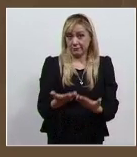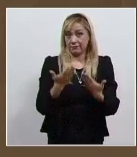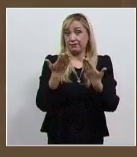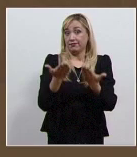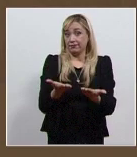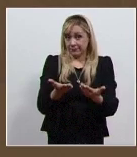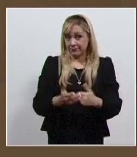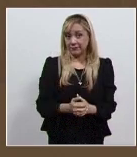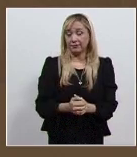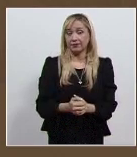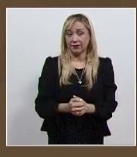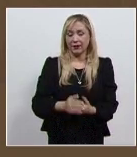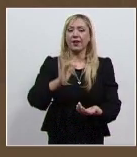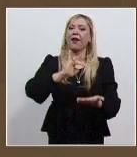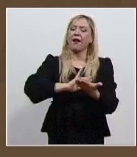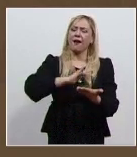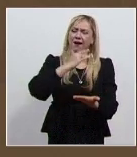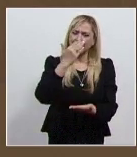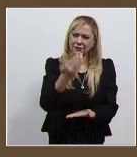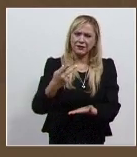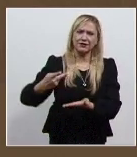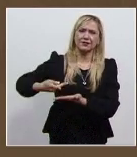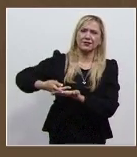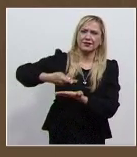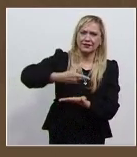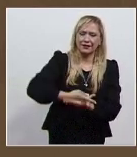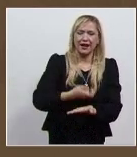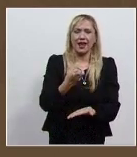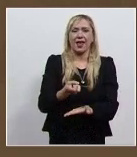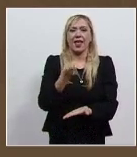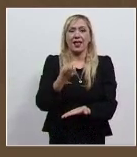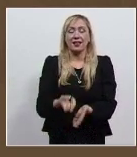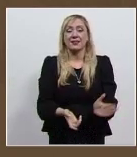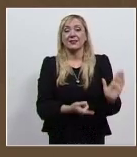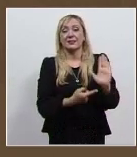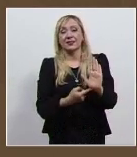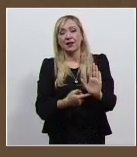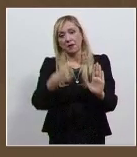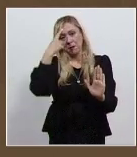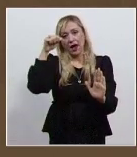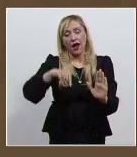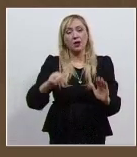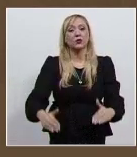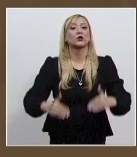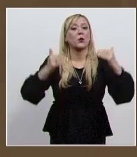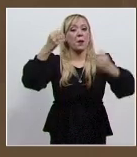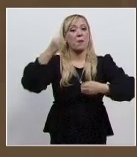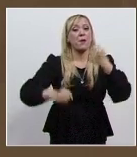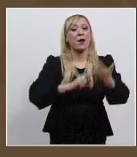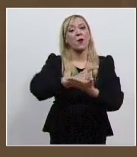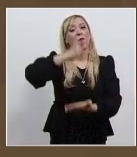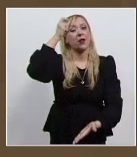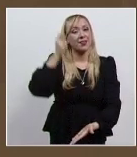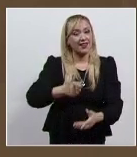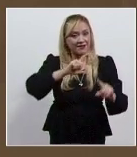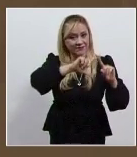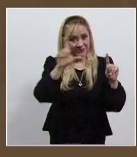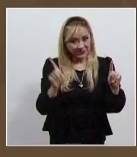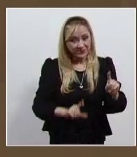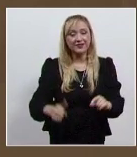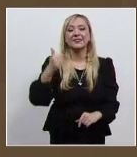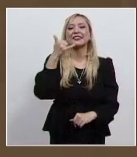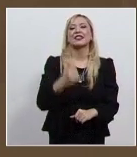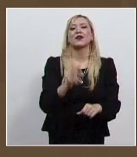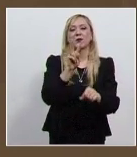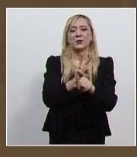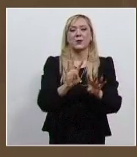América. Agradezco el reconocimiento que con estos premios se hace a la Suprema Corte de Justicia de la Nación y el